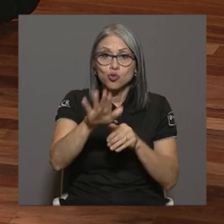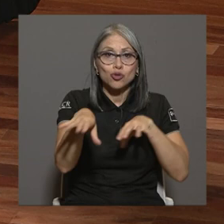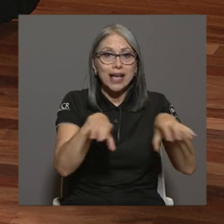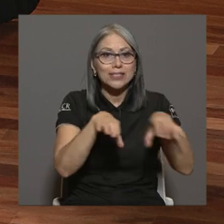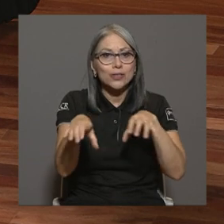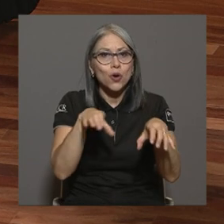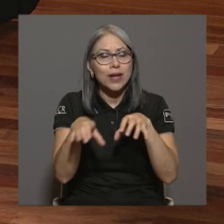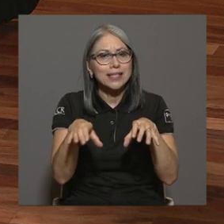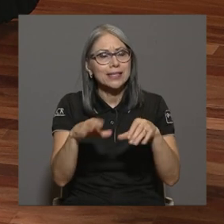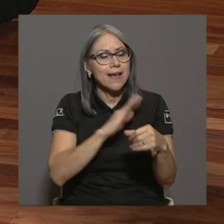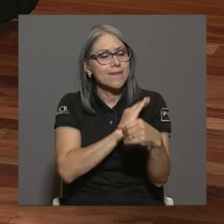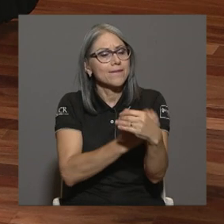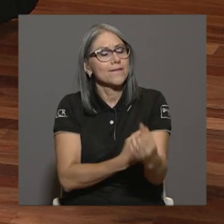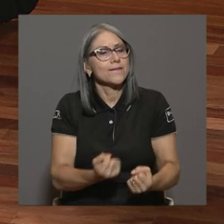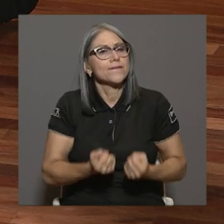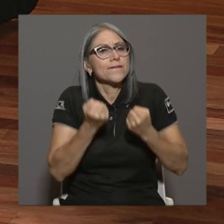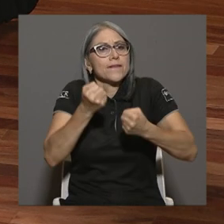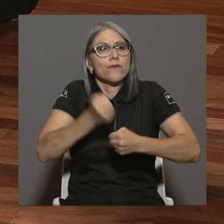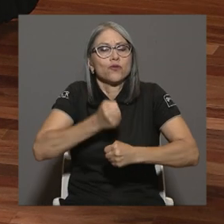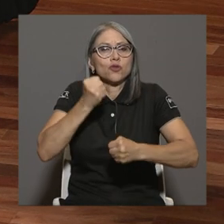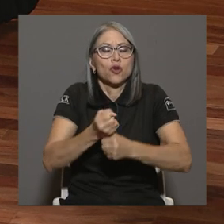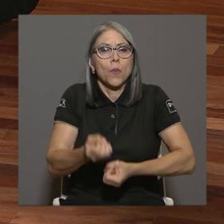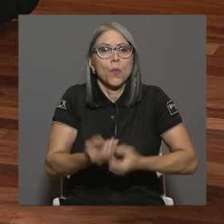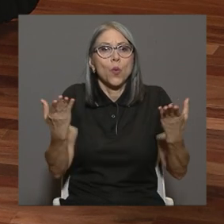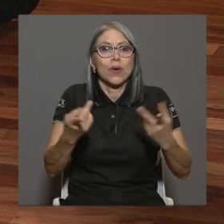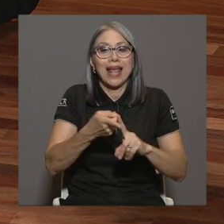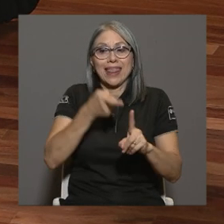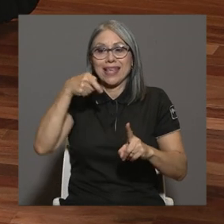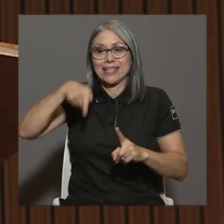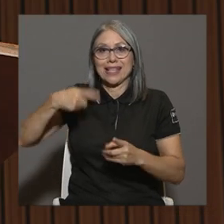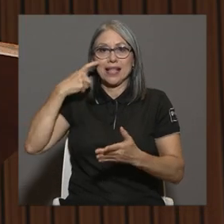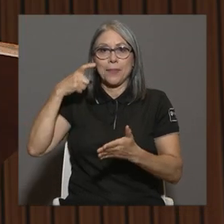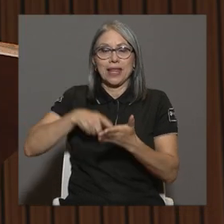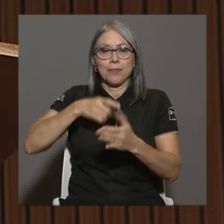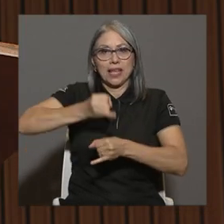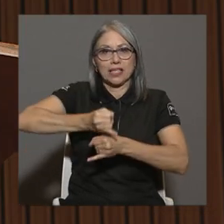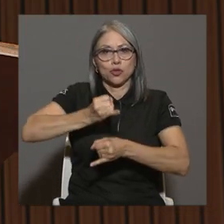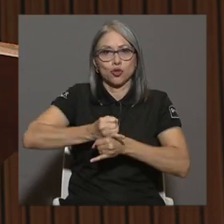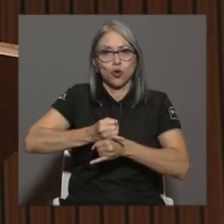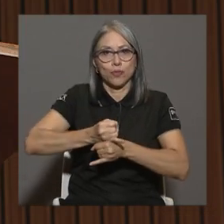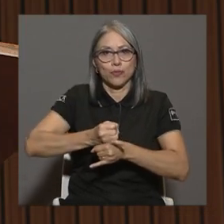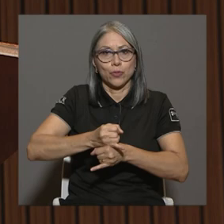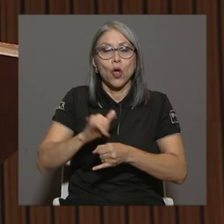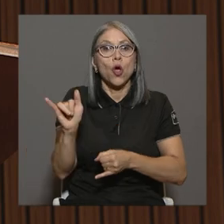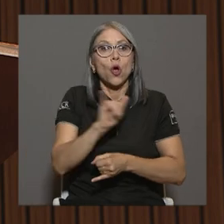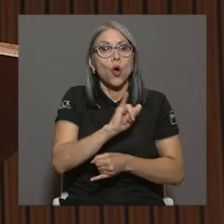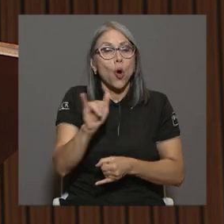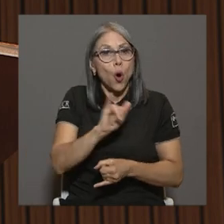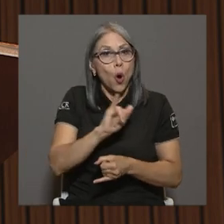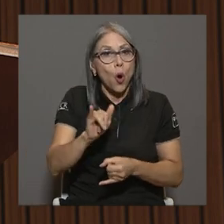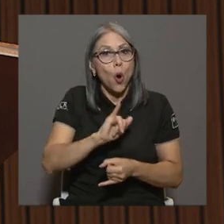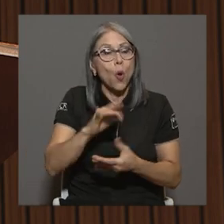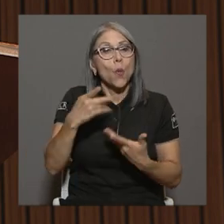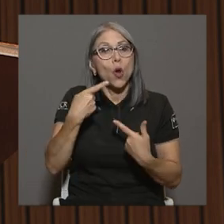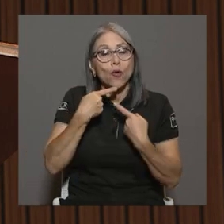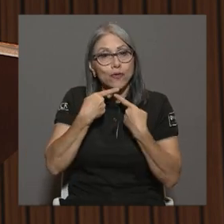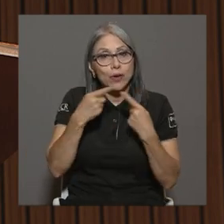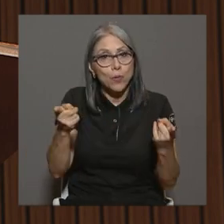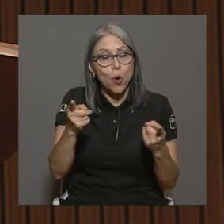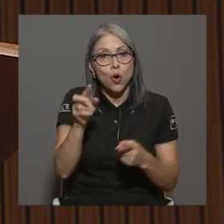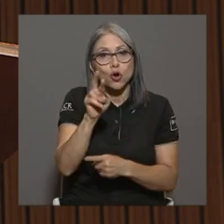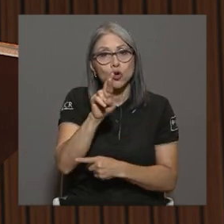acciones la función pública desde esta benemérita institución. Tal como lo firmó don Rodrigo